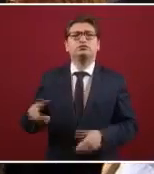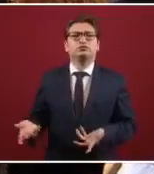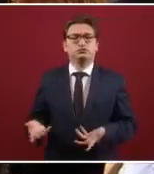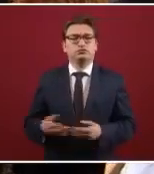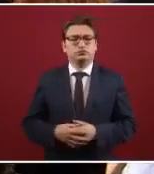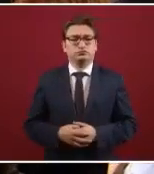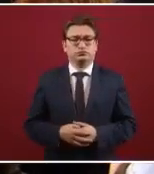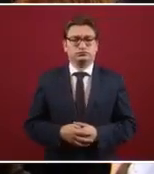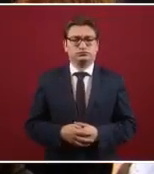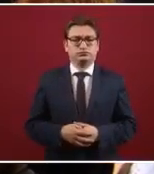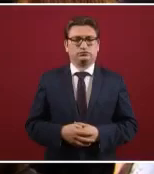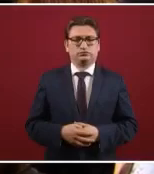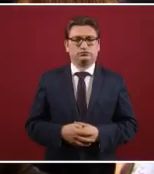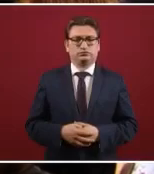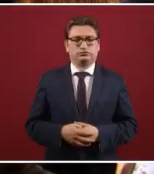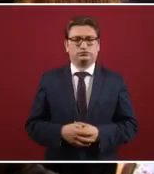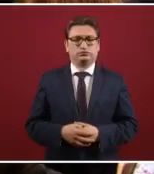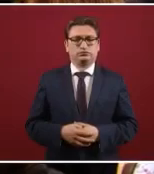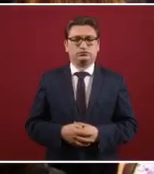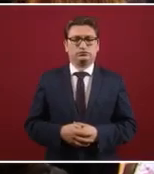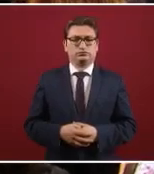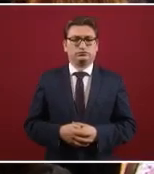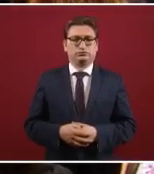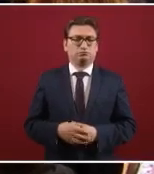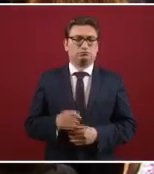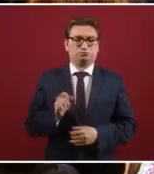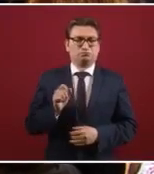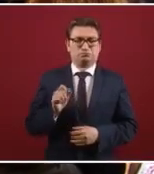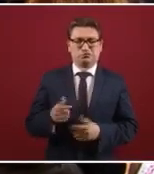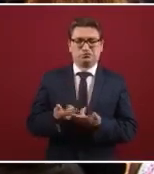pues 2